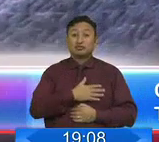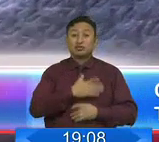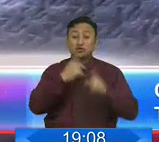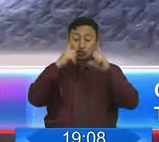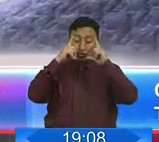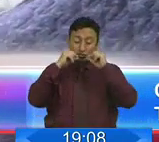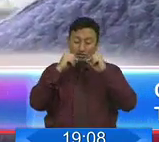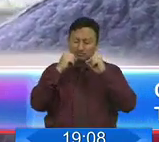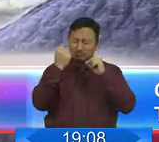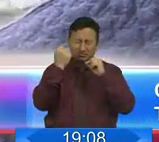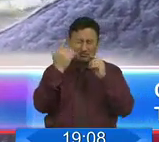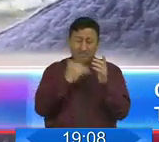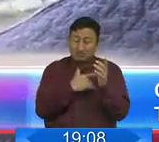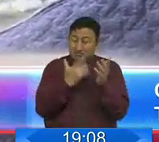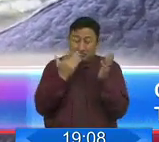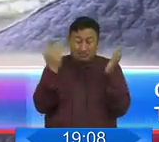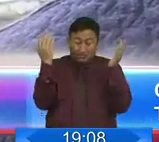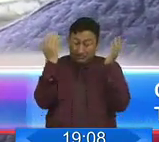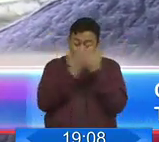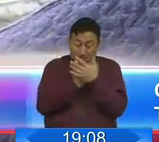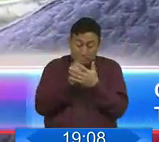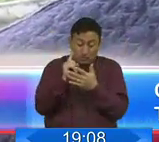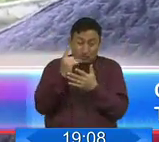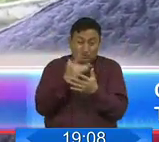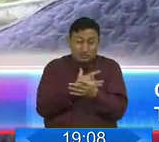sabía. Solo sentí un